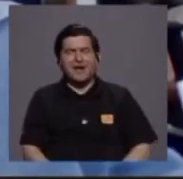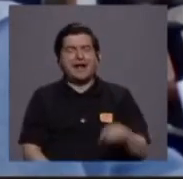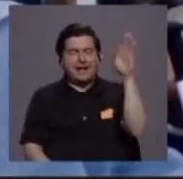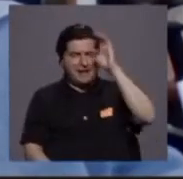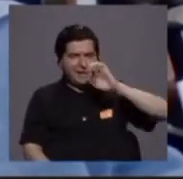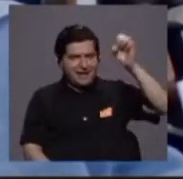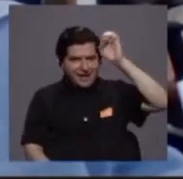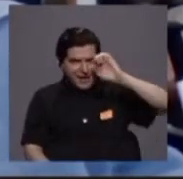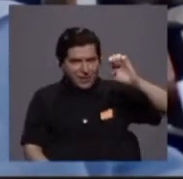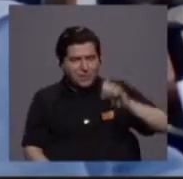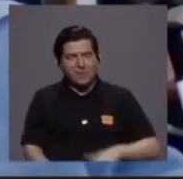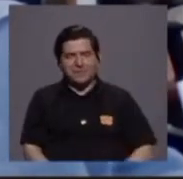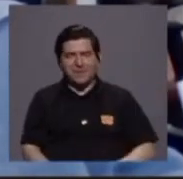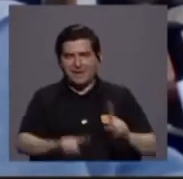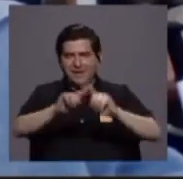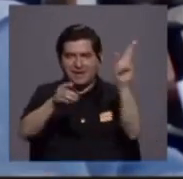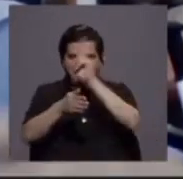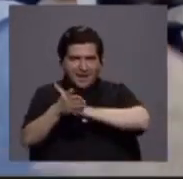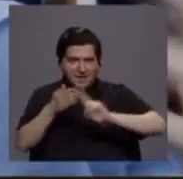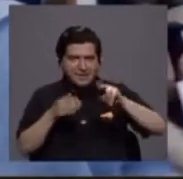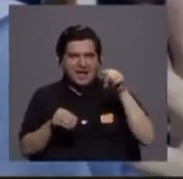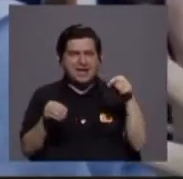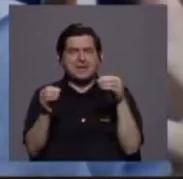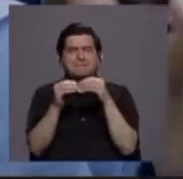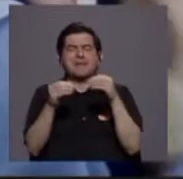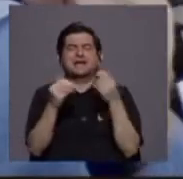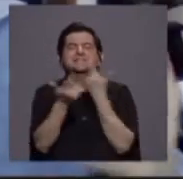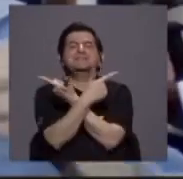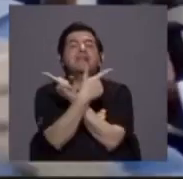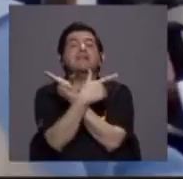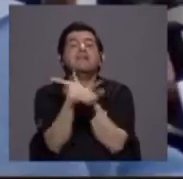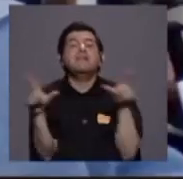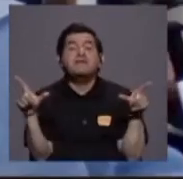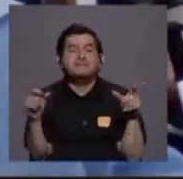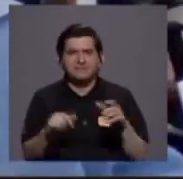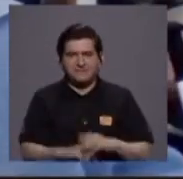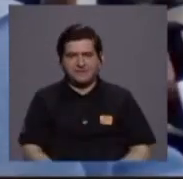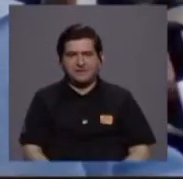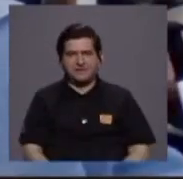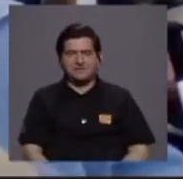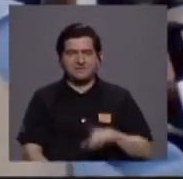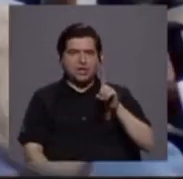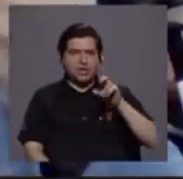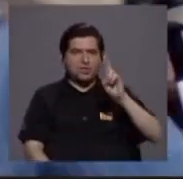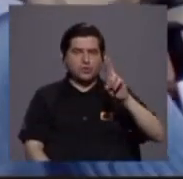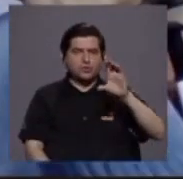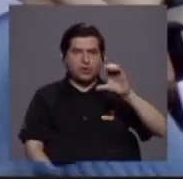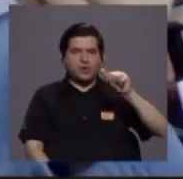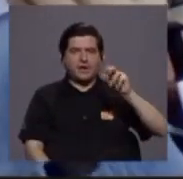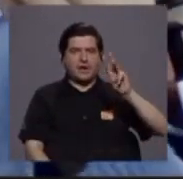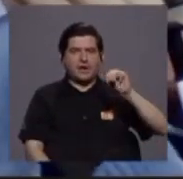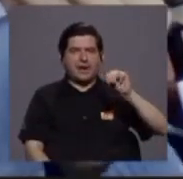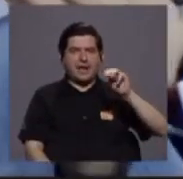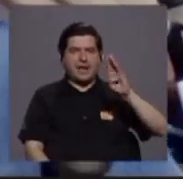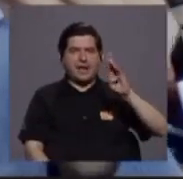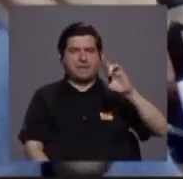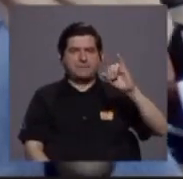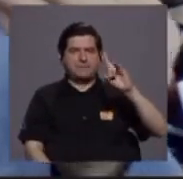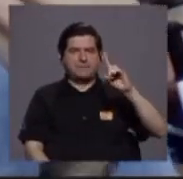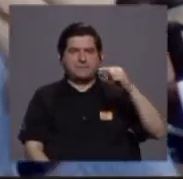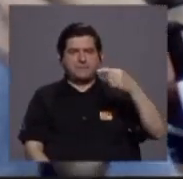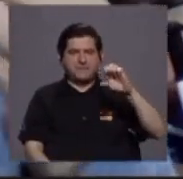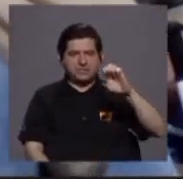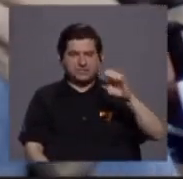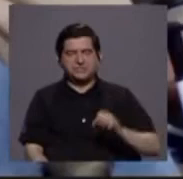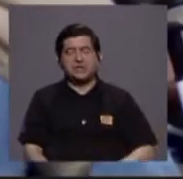Europea, donde son mucho más libres. Obviamente un doctor de Cambridge puede ser muy diferente a otro en economía,